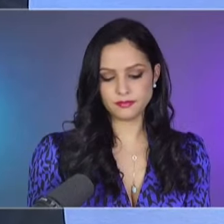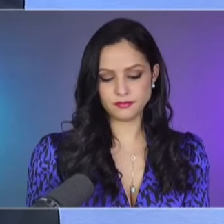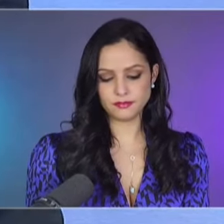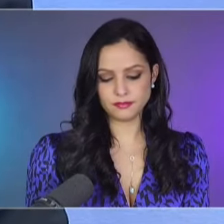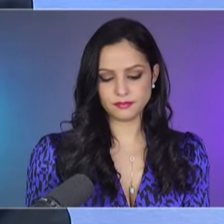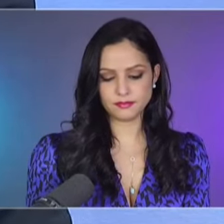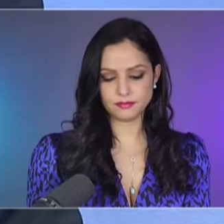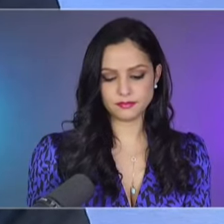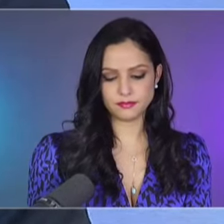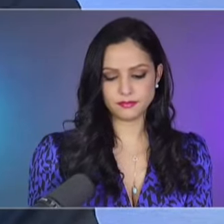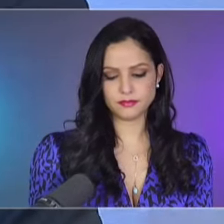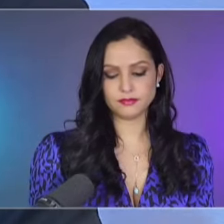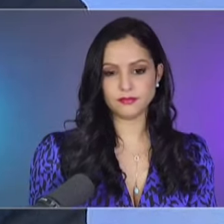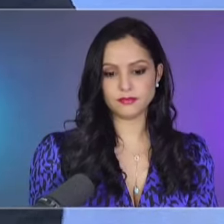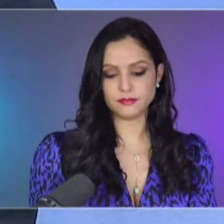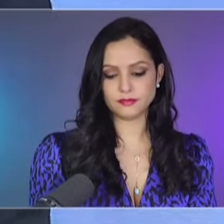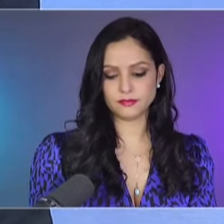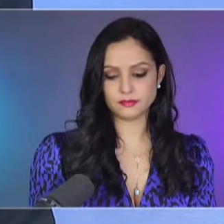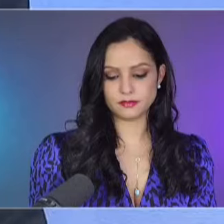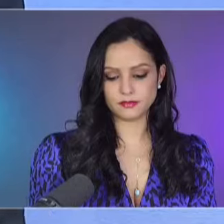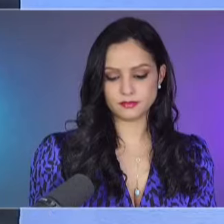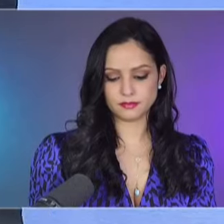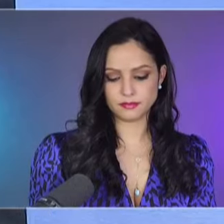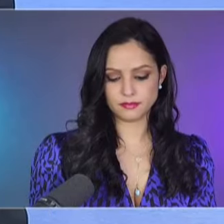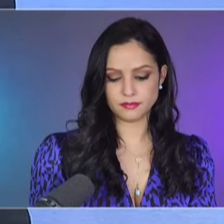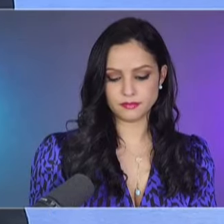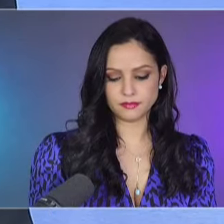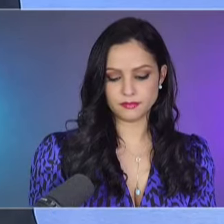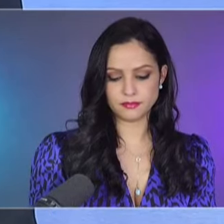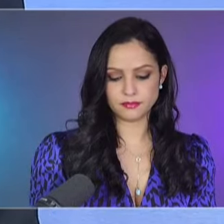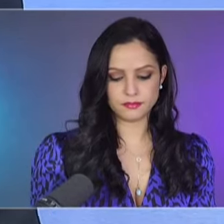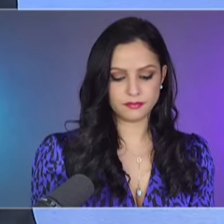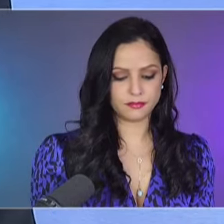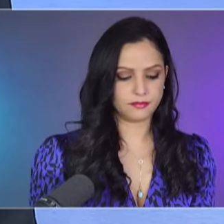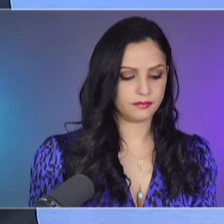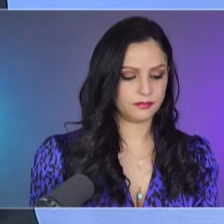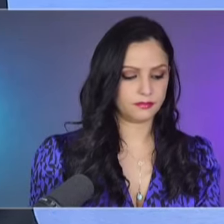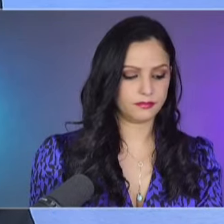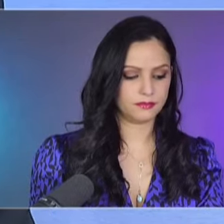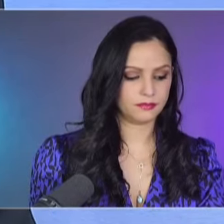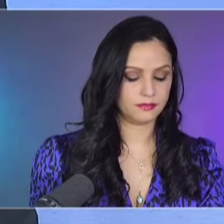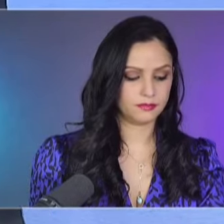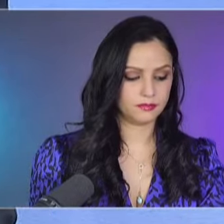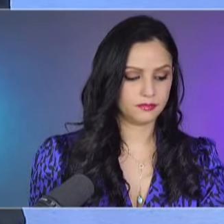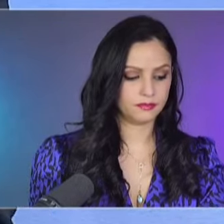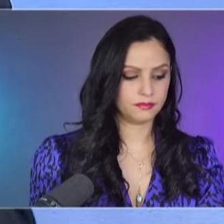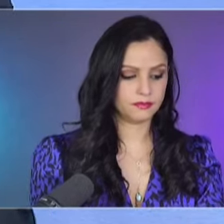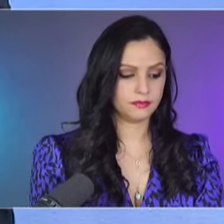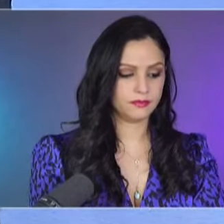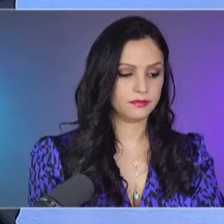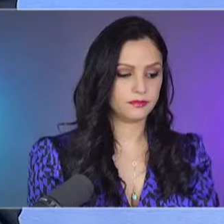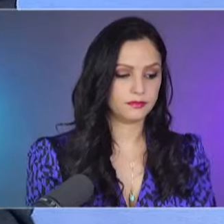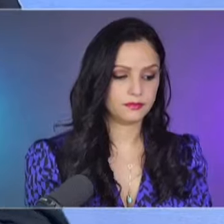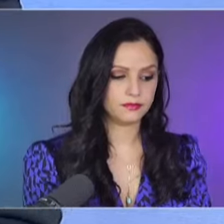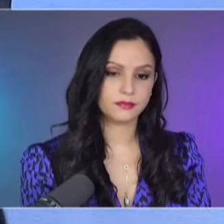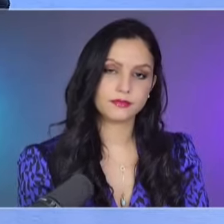puede poner en riesgo. Y si los dominicanos que reciben fuera no pueden seguir enviando, ¿cómo vamos a construir una economía más resiliente y más sólida? Y eso el